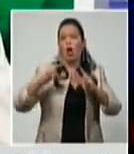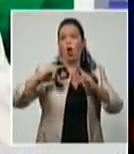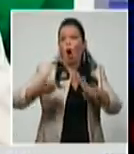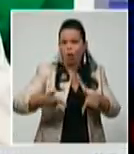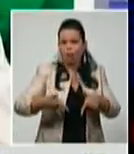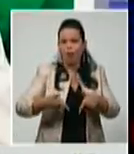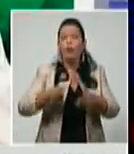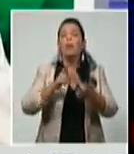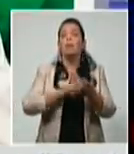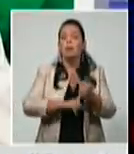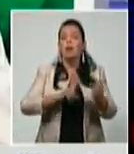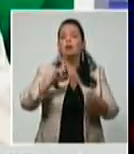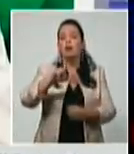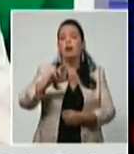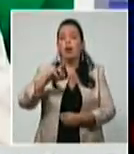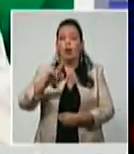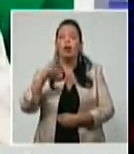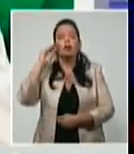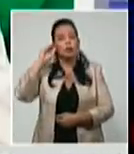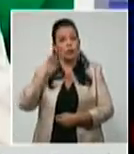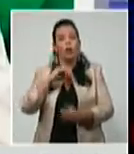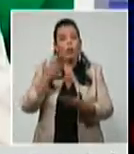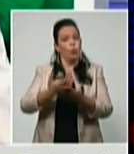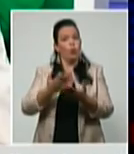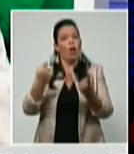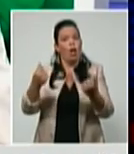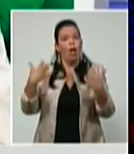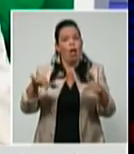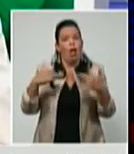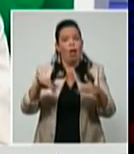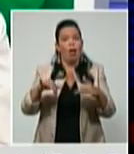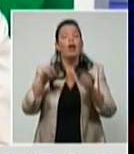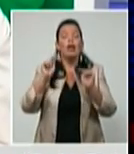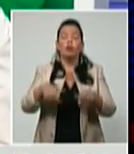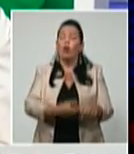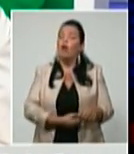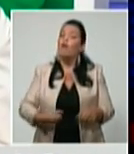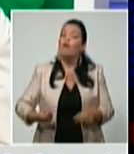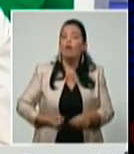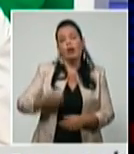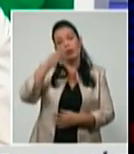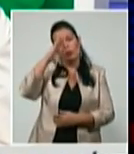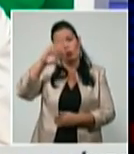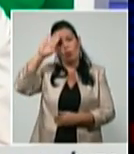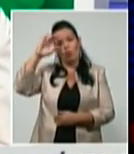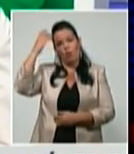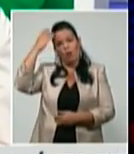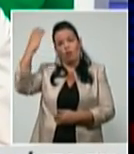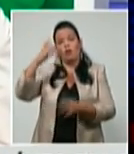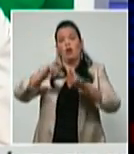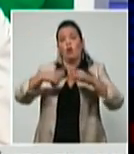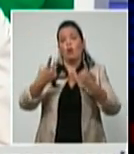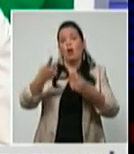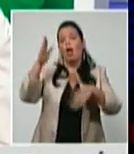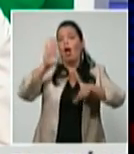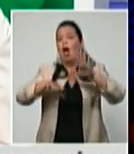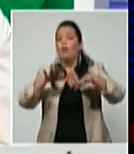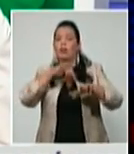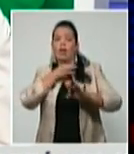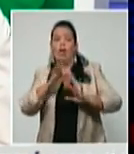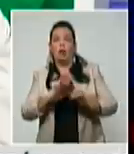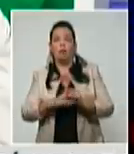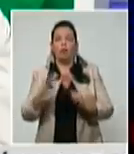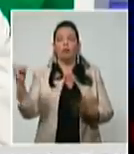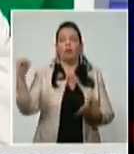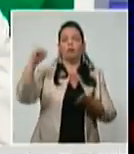es un esfuerzo que hace el Estado cubano, porque muchas veces en el momento de arribo usted no tiene